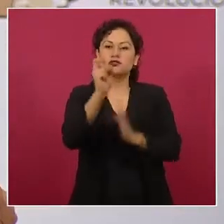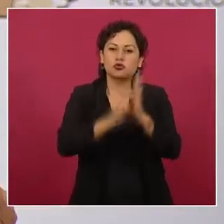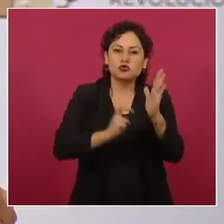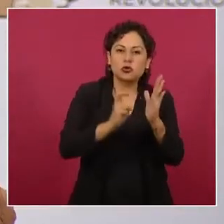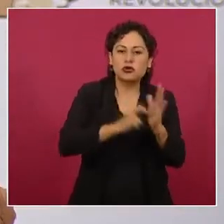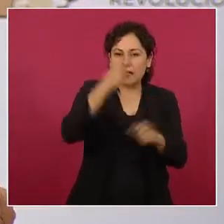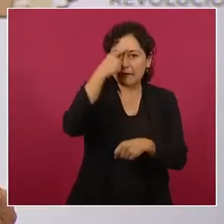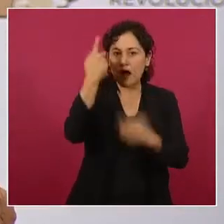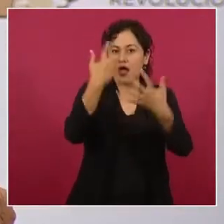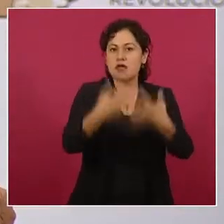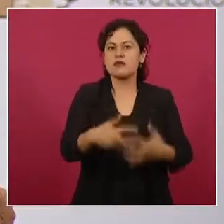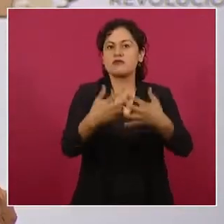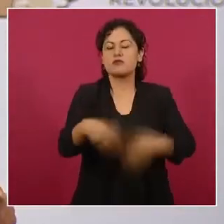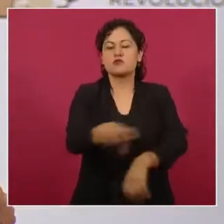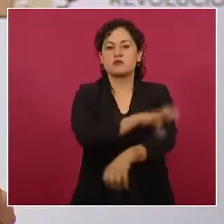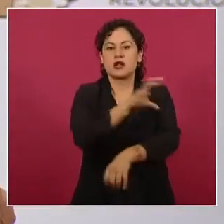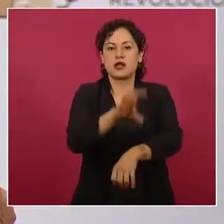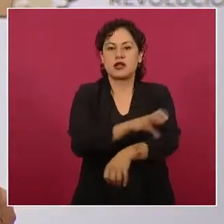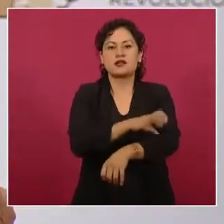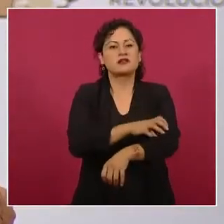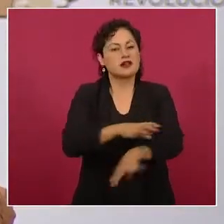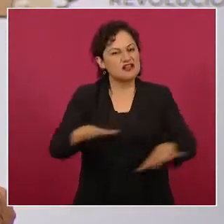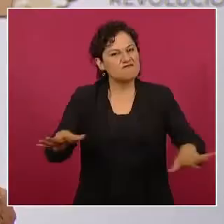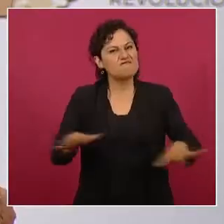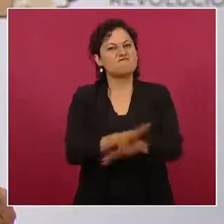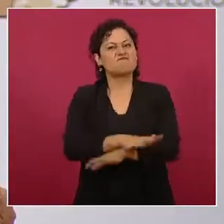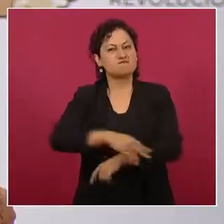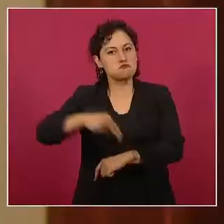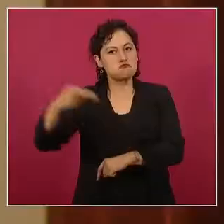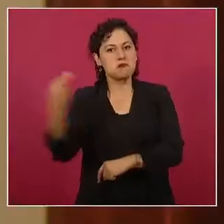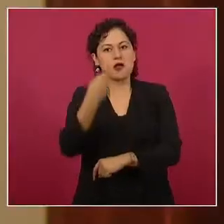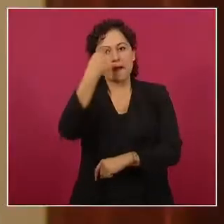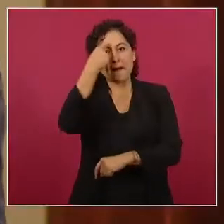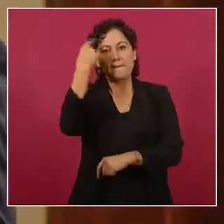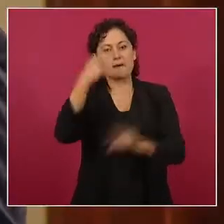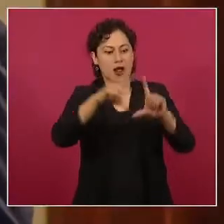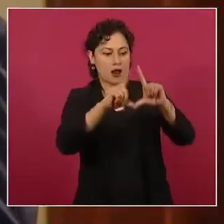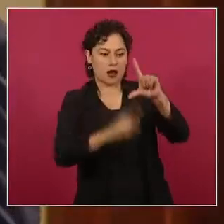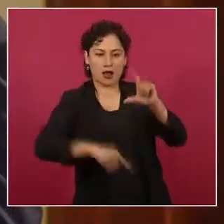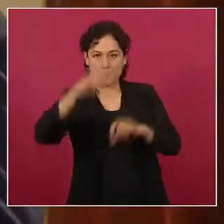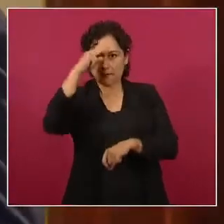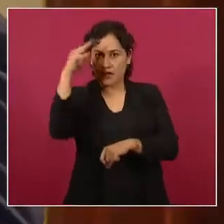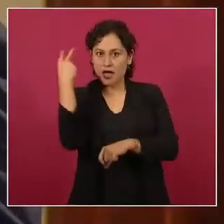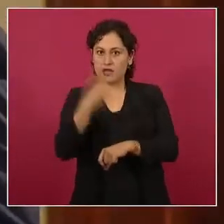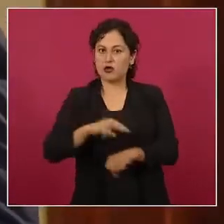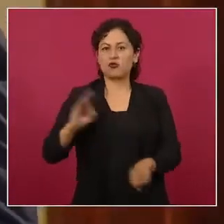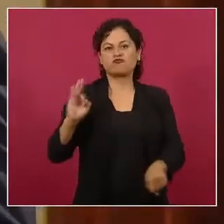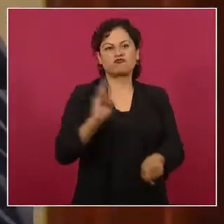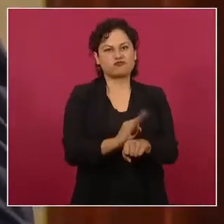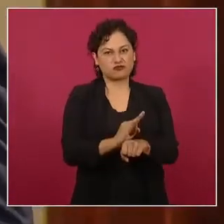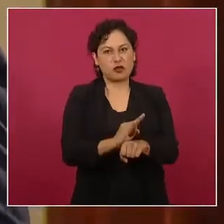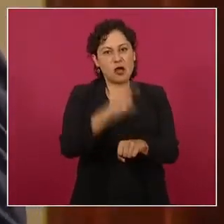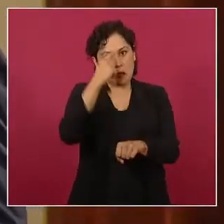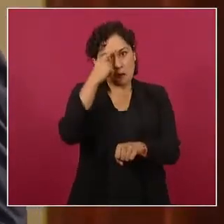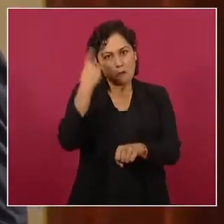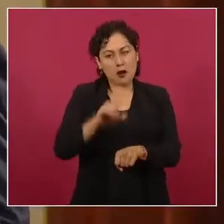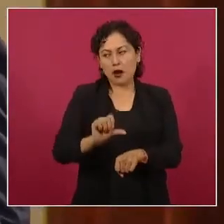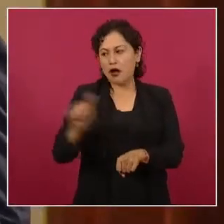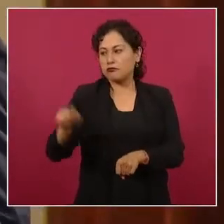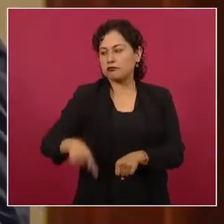era necesaria para blindar a nuestro país de las tentaciones que siempre están